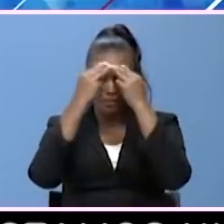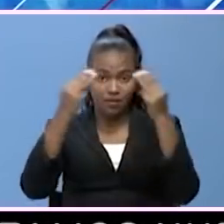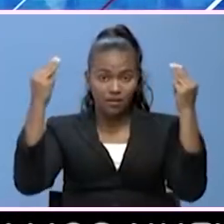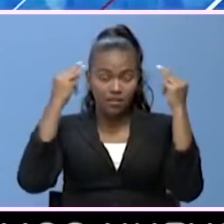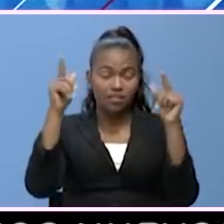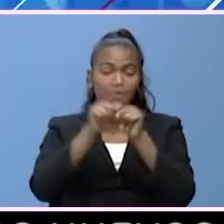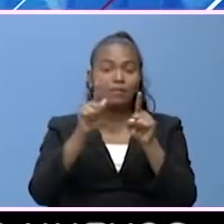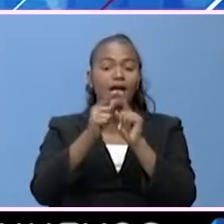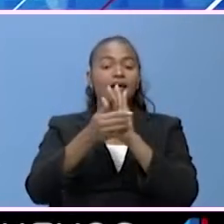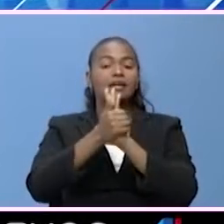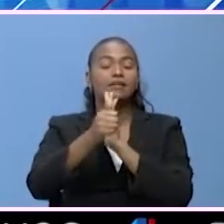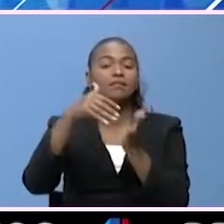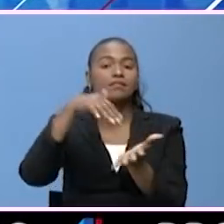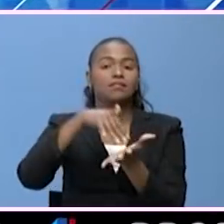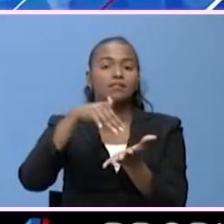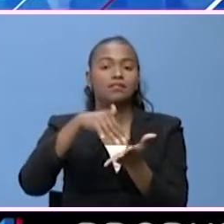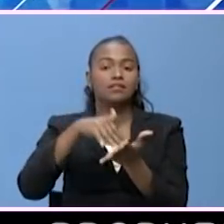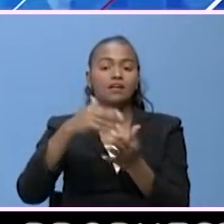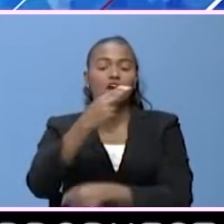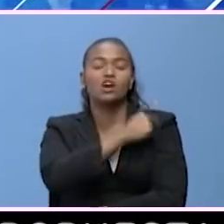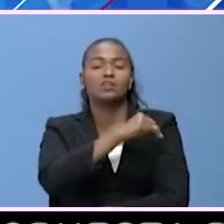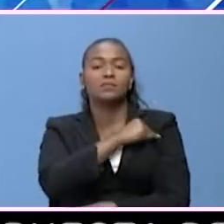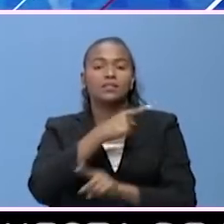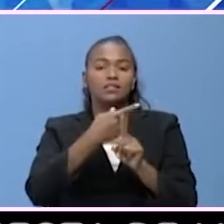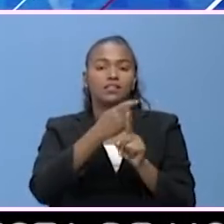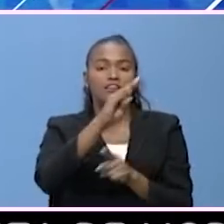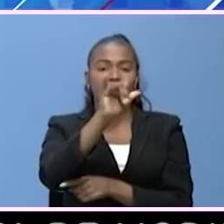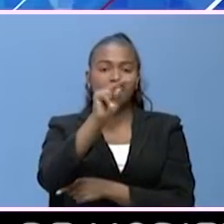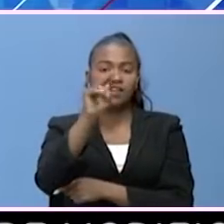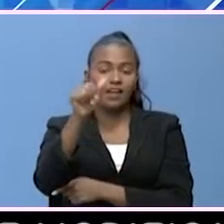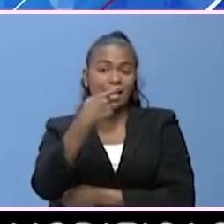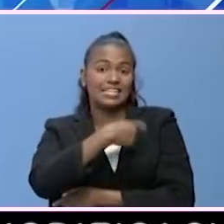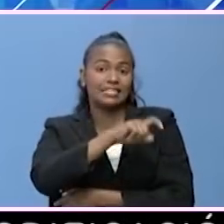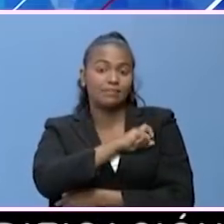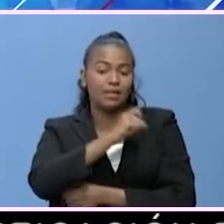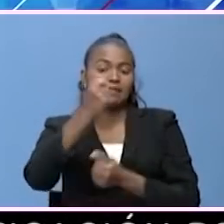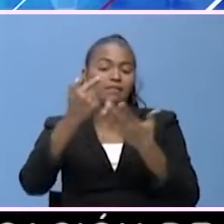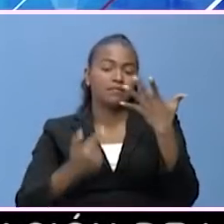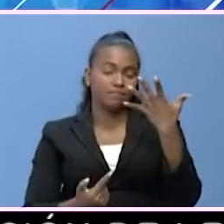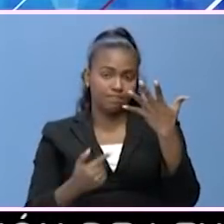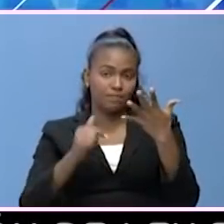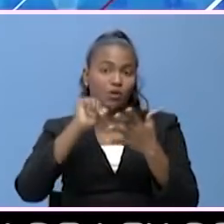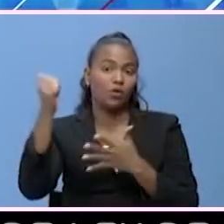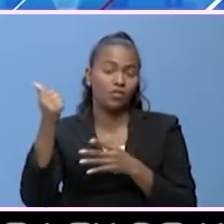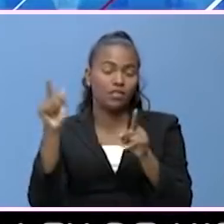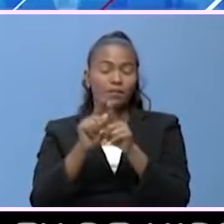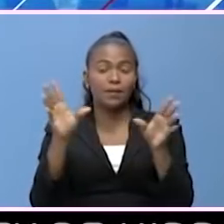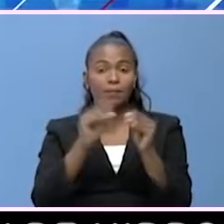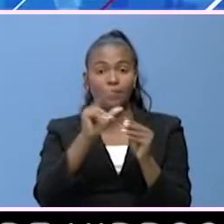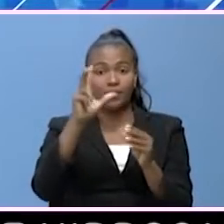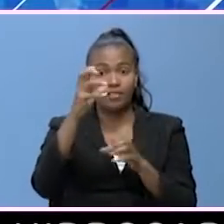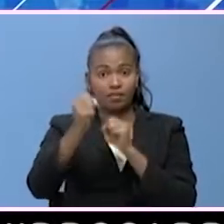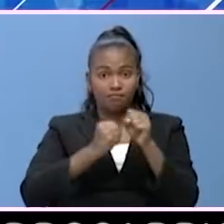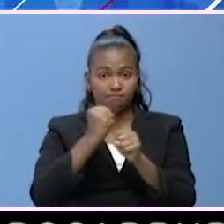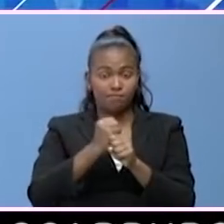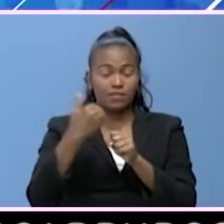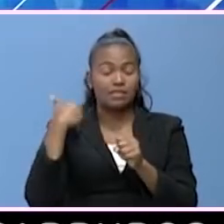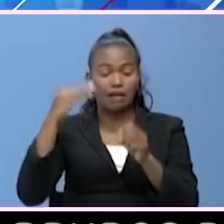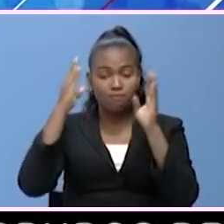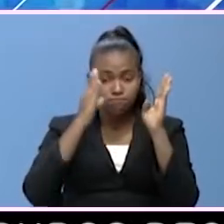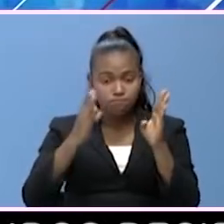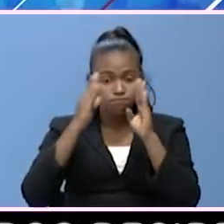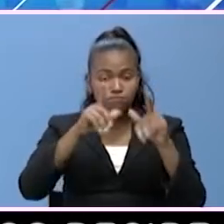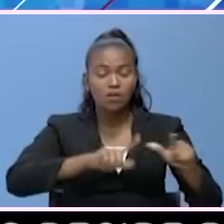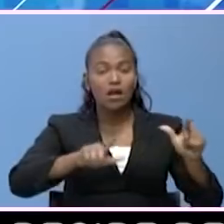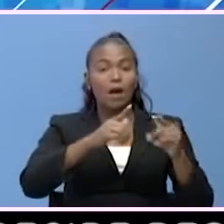y una especialidad en gestión hospitalaria en Barcelona, España, entre otras. Durante más de 30 años ha servido tanto